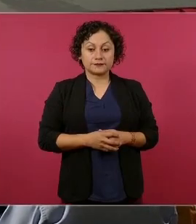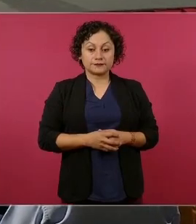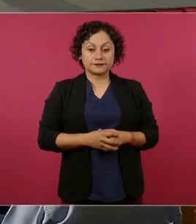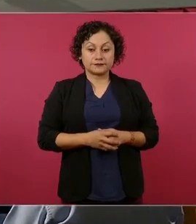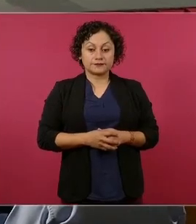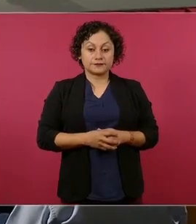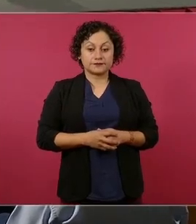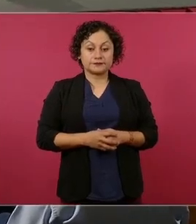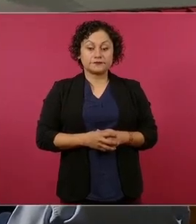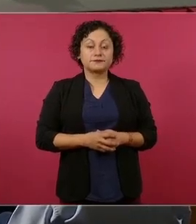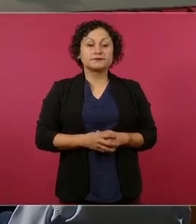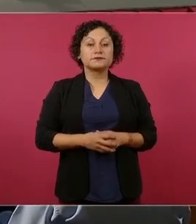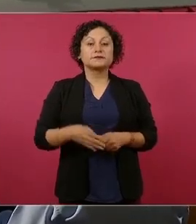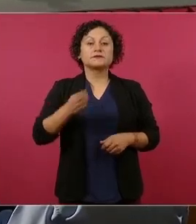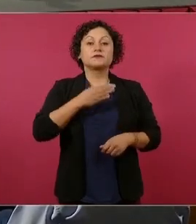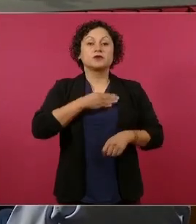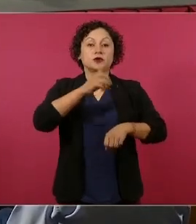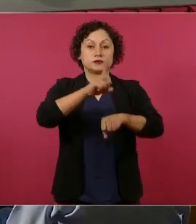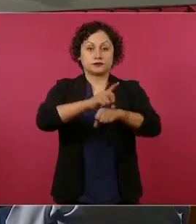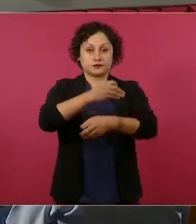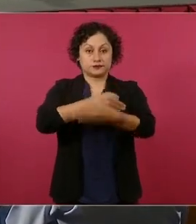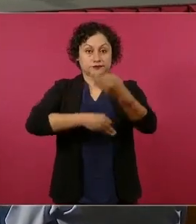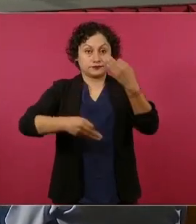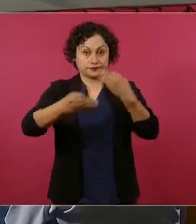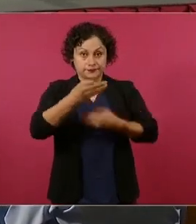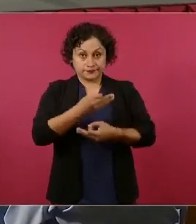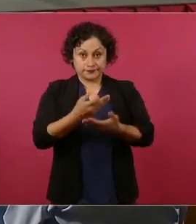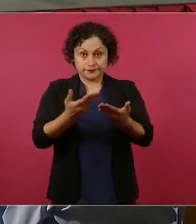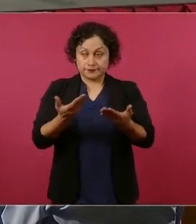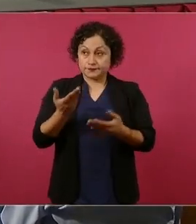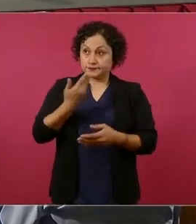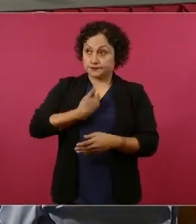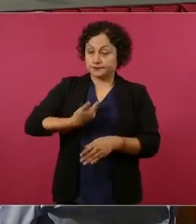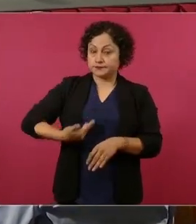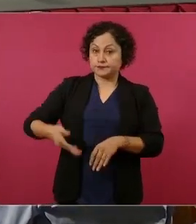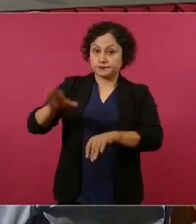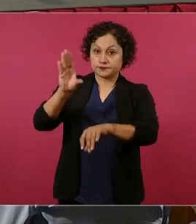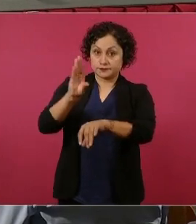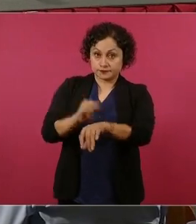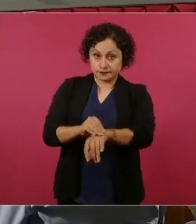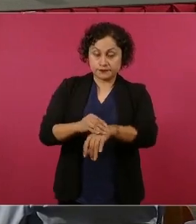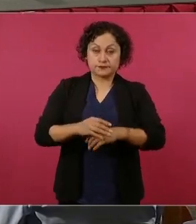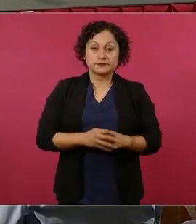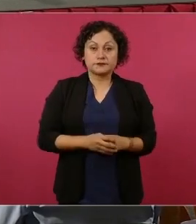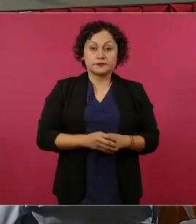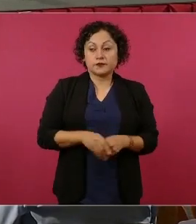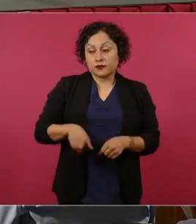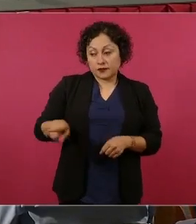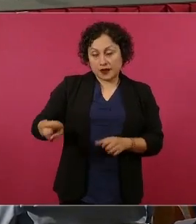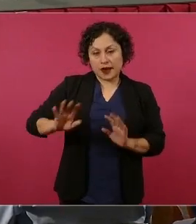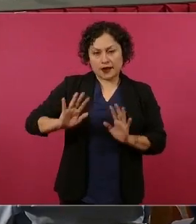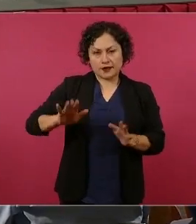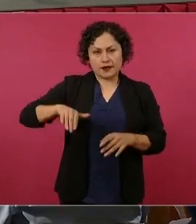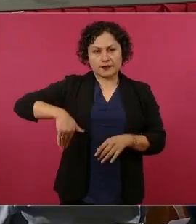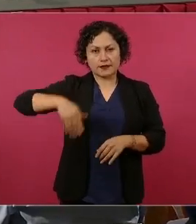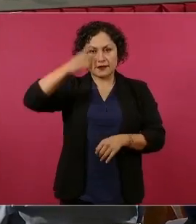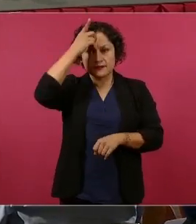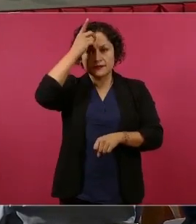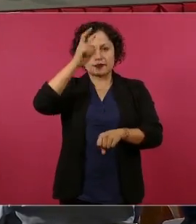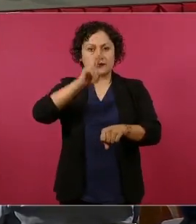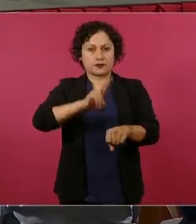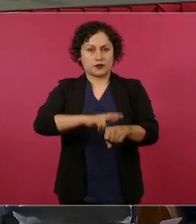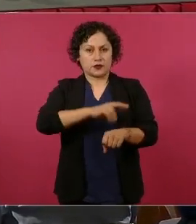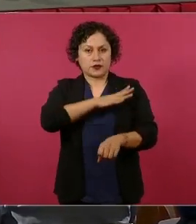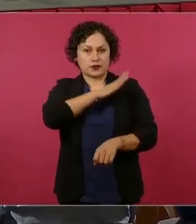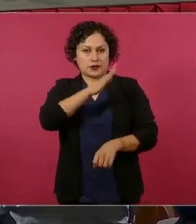Muchas gracias. Buenos días a todos. Con el permiso del señor presidente, como lo ha dicho el director general, don Manuel